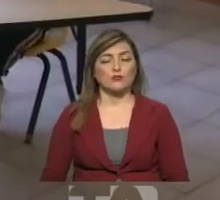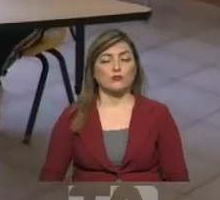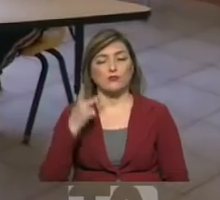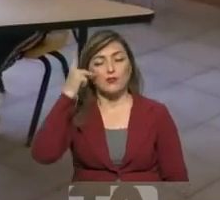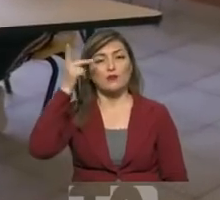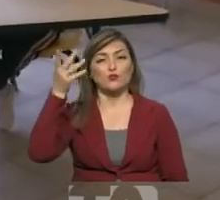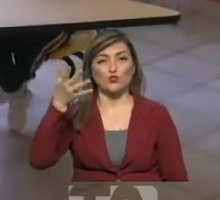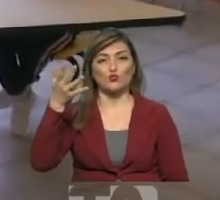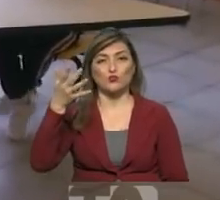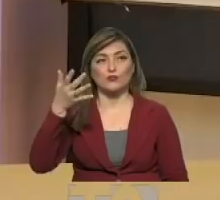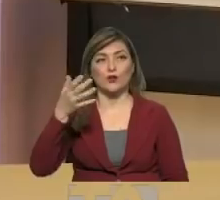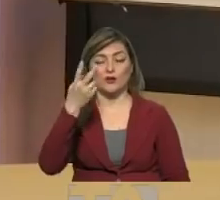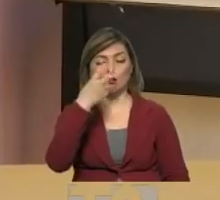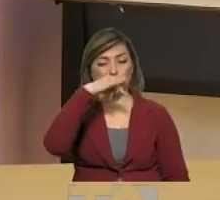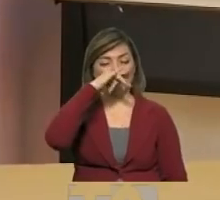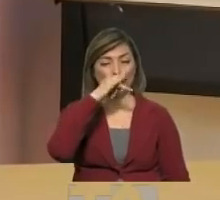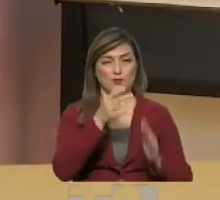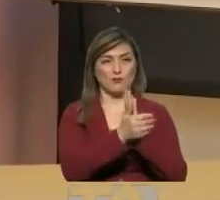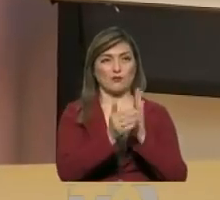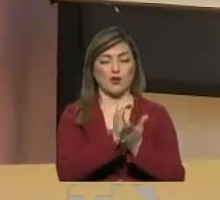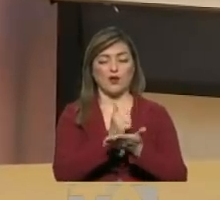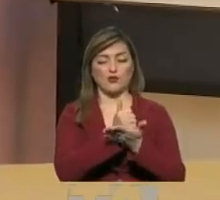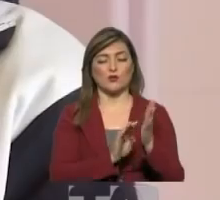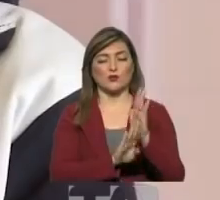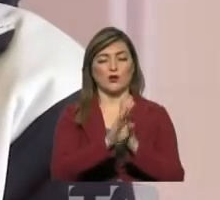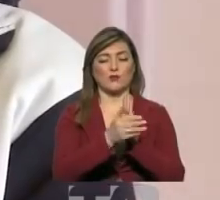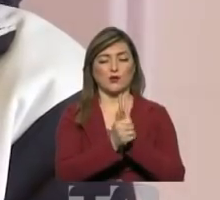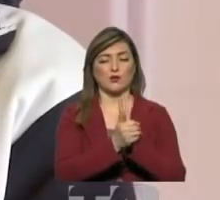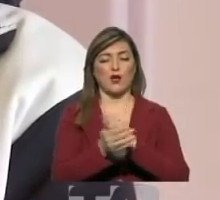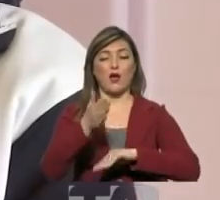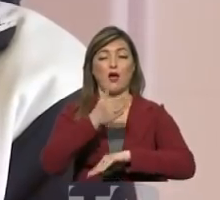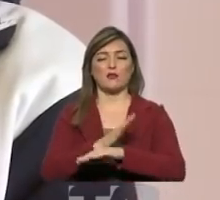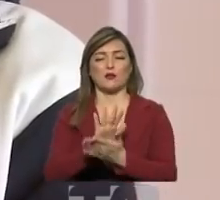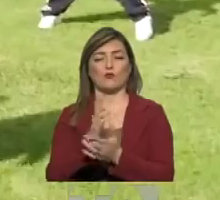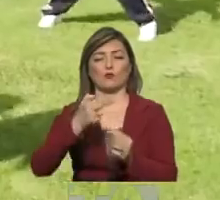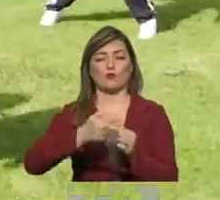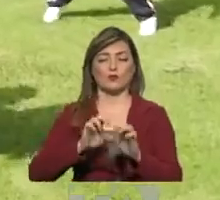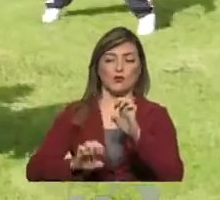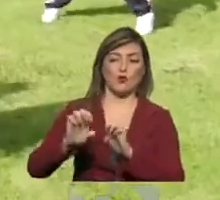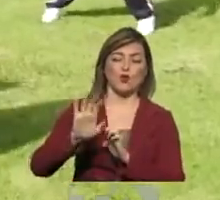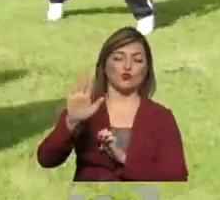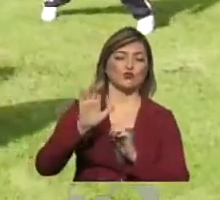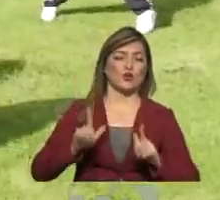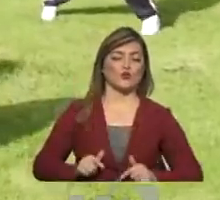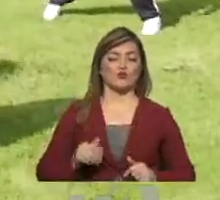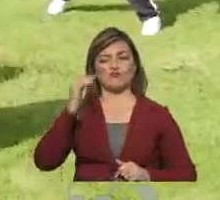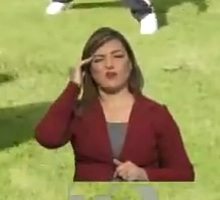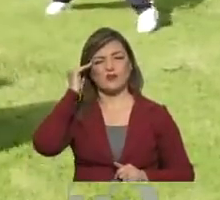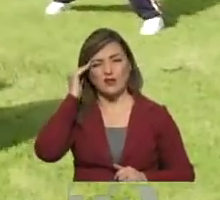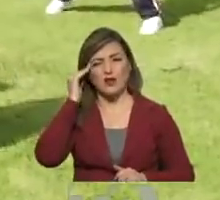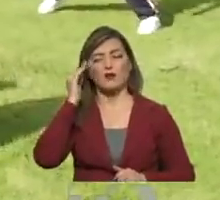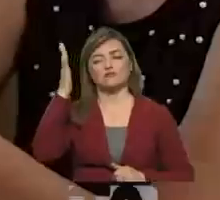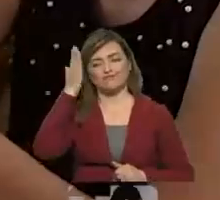que rehabilitar las capacidades de los niños antes de que vuelvan a la escuela presencial. Evaluar su estado, entender que llegan con